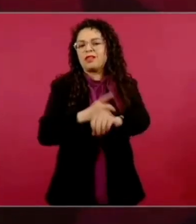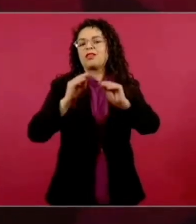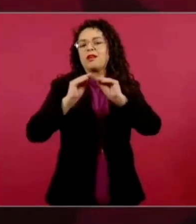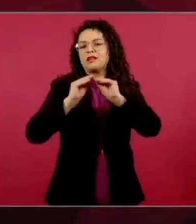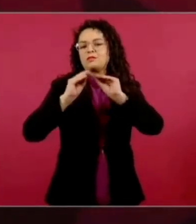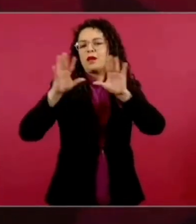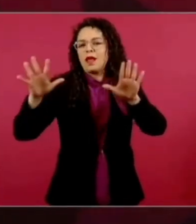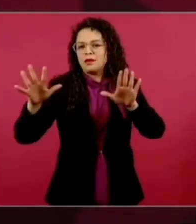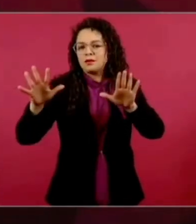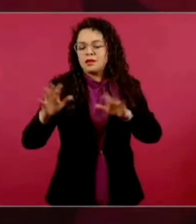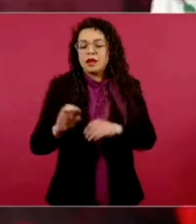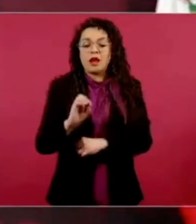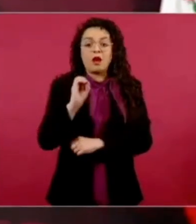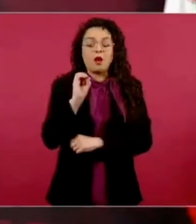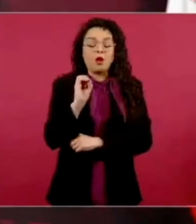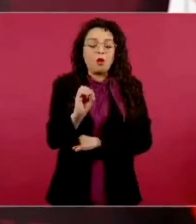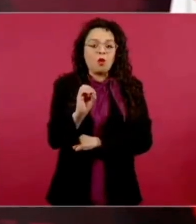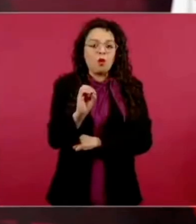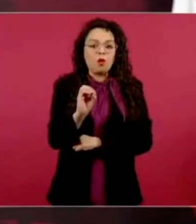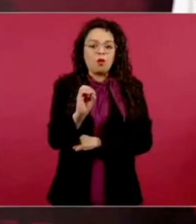como